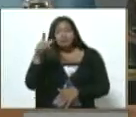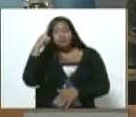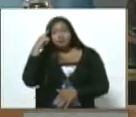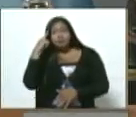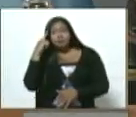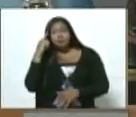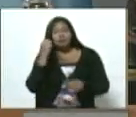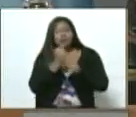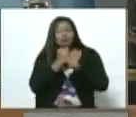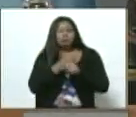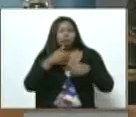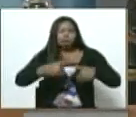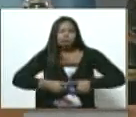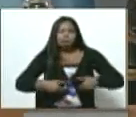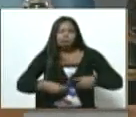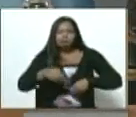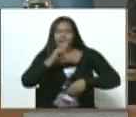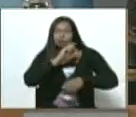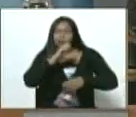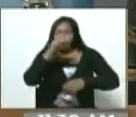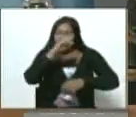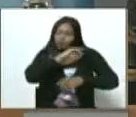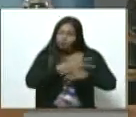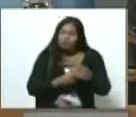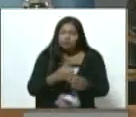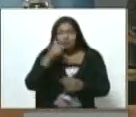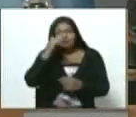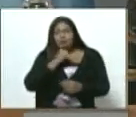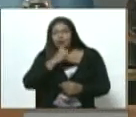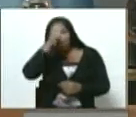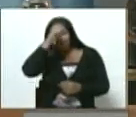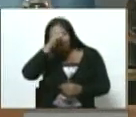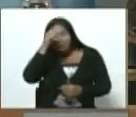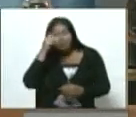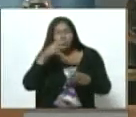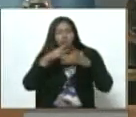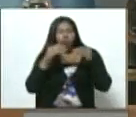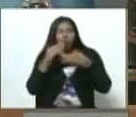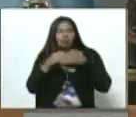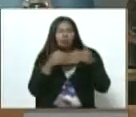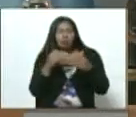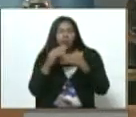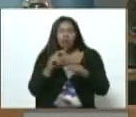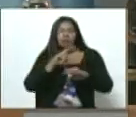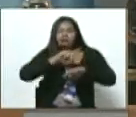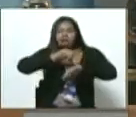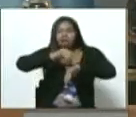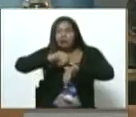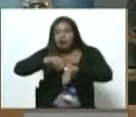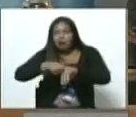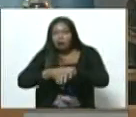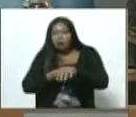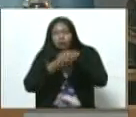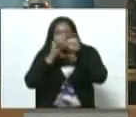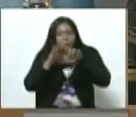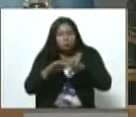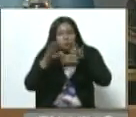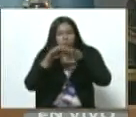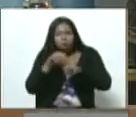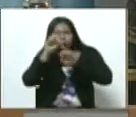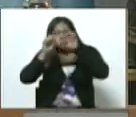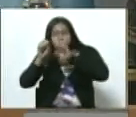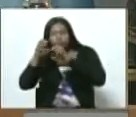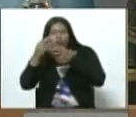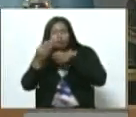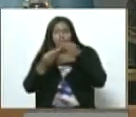arduo trabajo, sábado, domingo, hasta altas horas de la noche, para realizar el